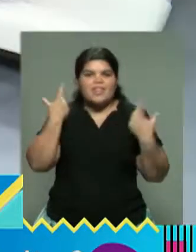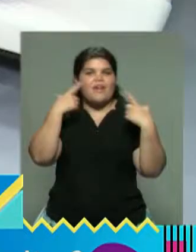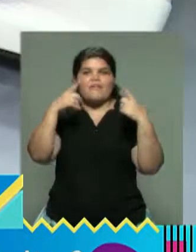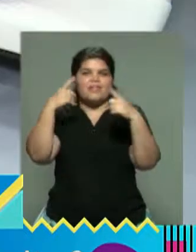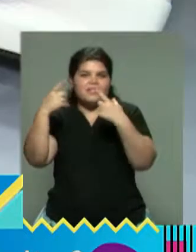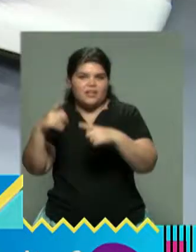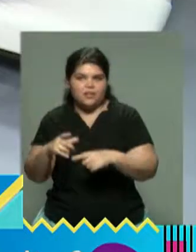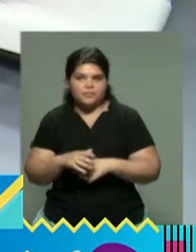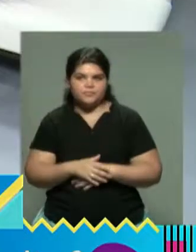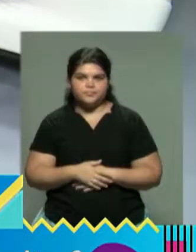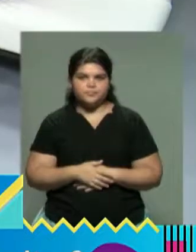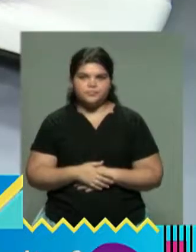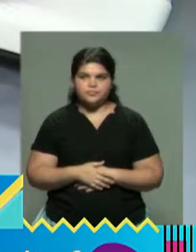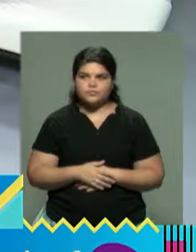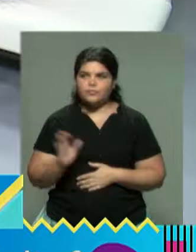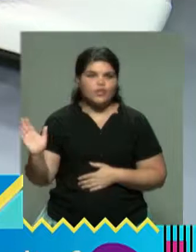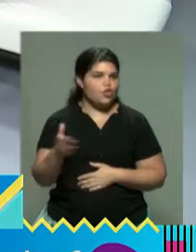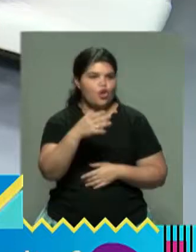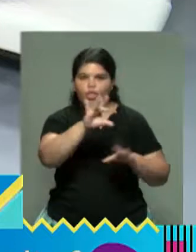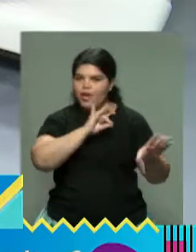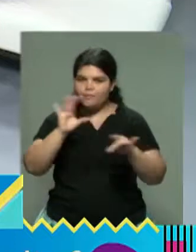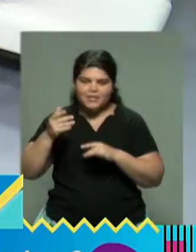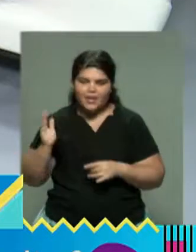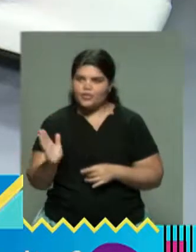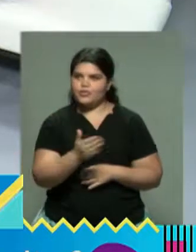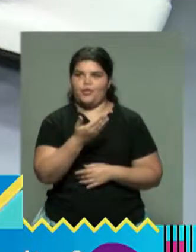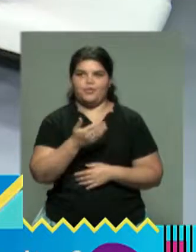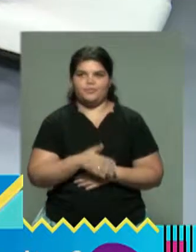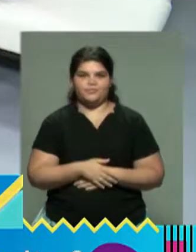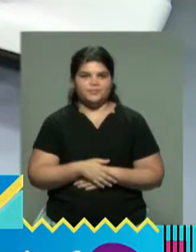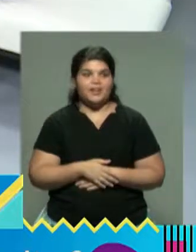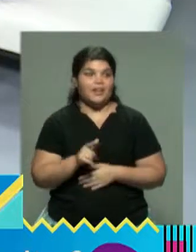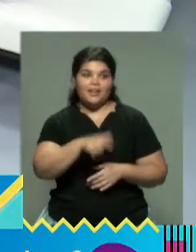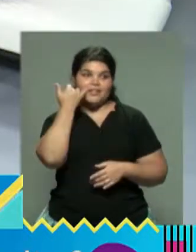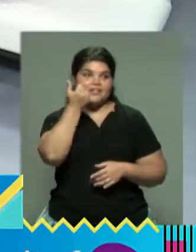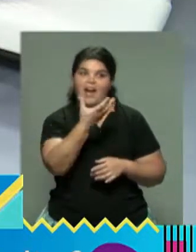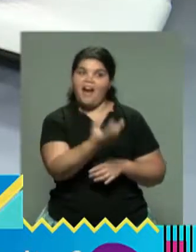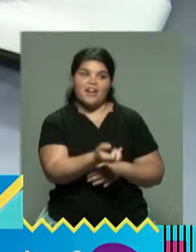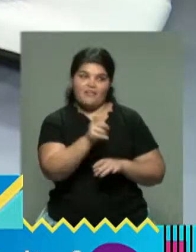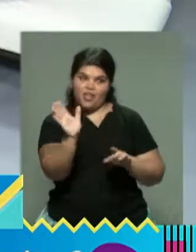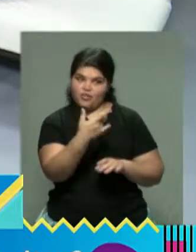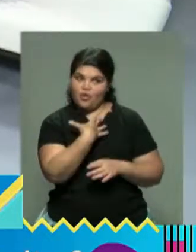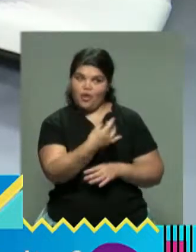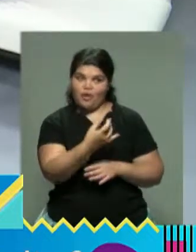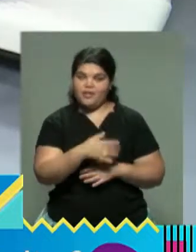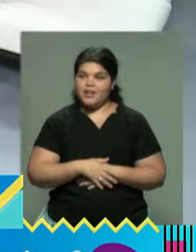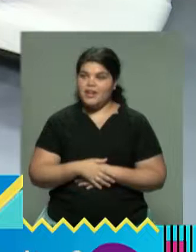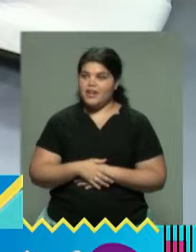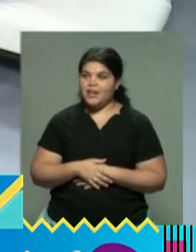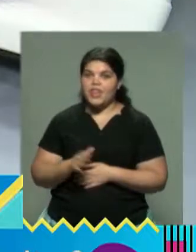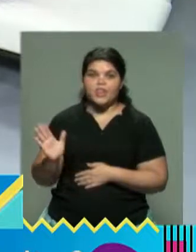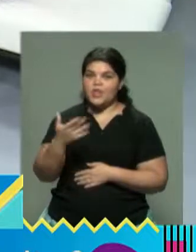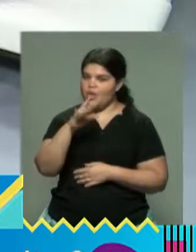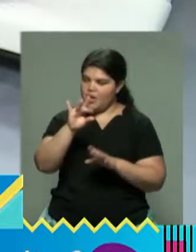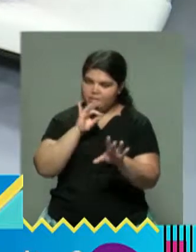costo. Están todos invitados, hasta estamos hablando... Lo dijo, te quedó grabado. Están todos invitados y hasta